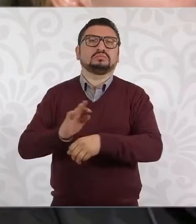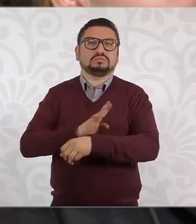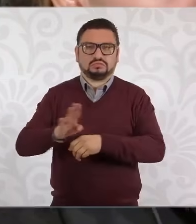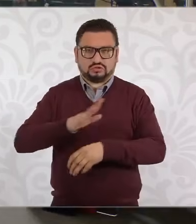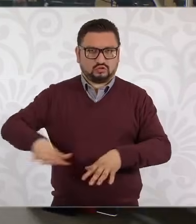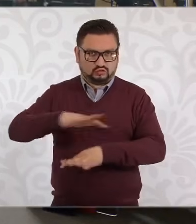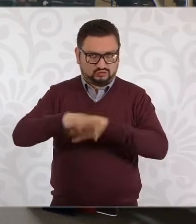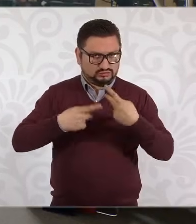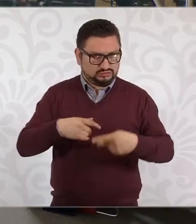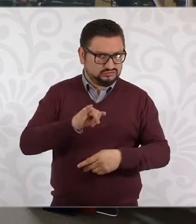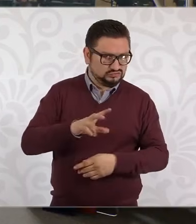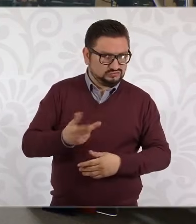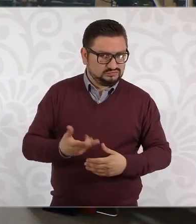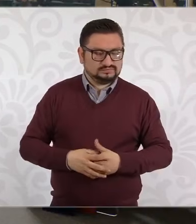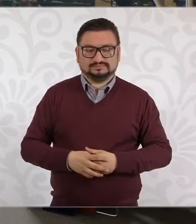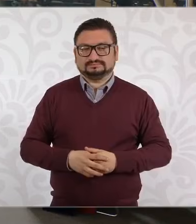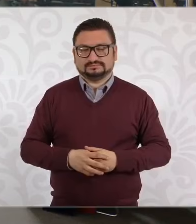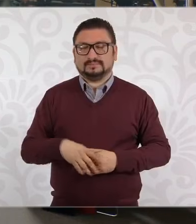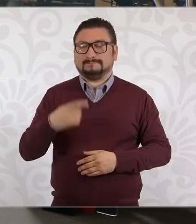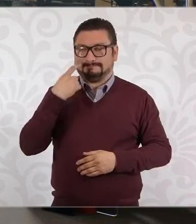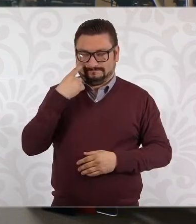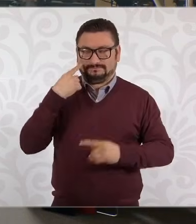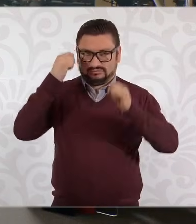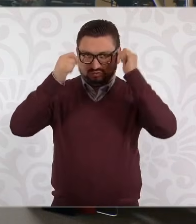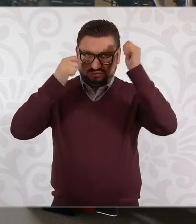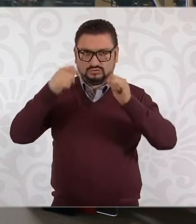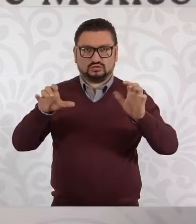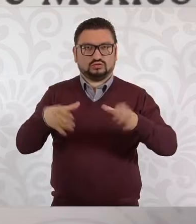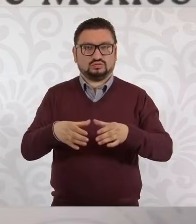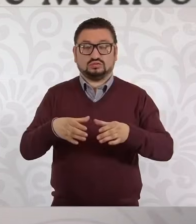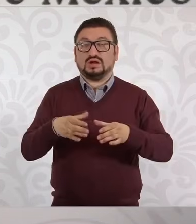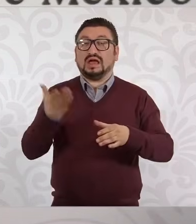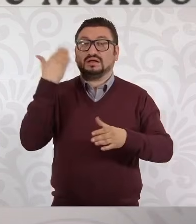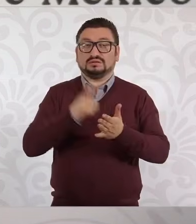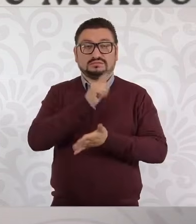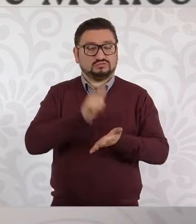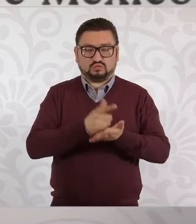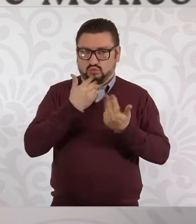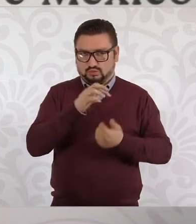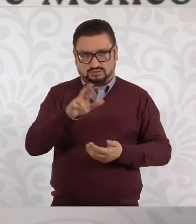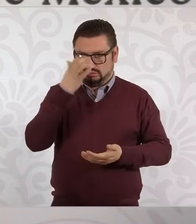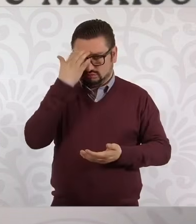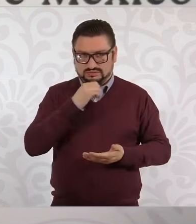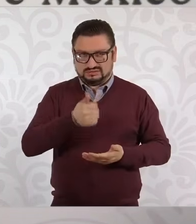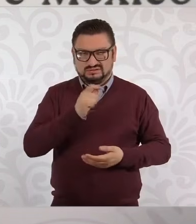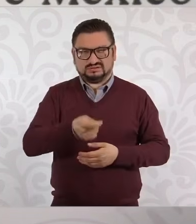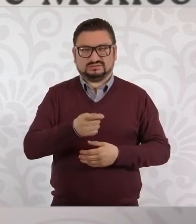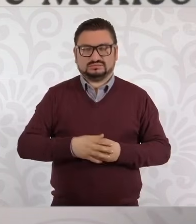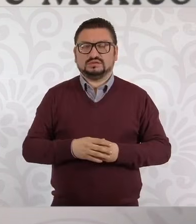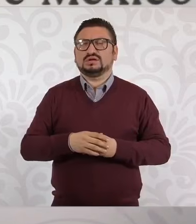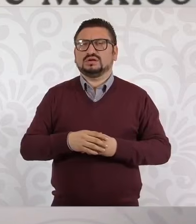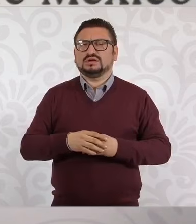población. Gracias. El turismo comunitario no era reconocido por ley ni por decreto. ¿Qué es